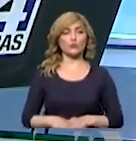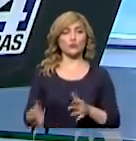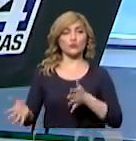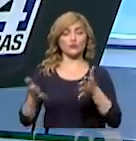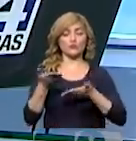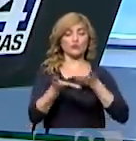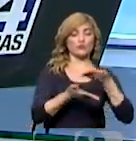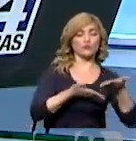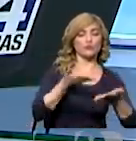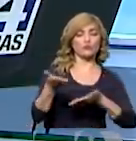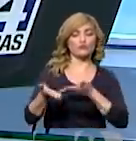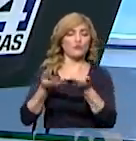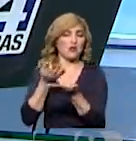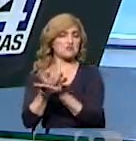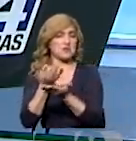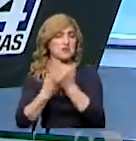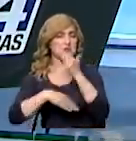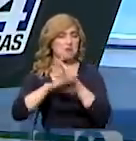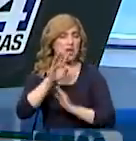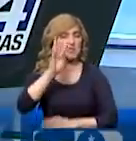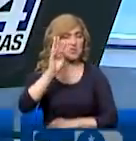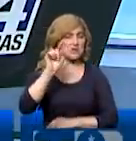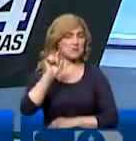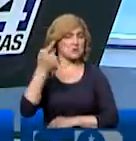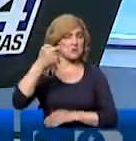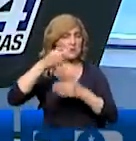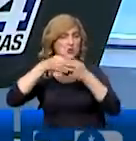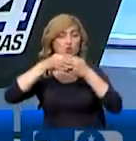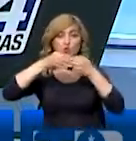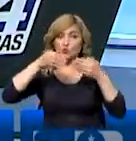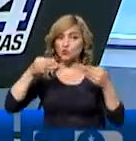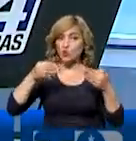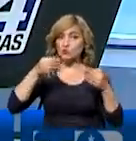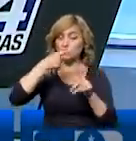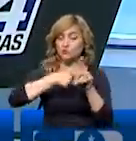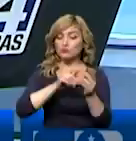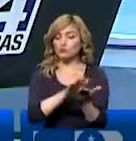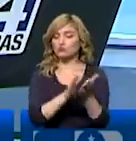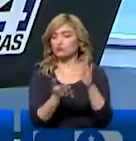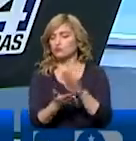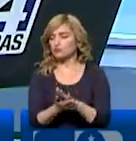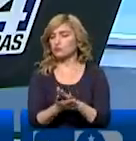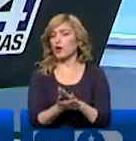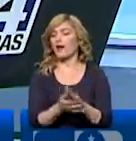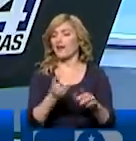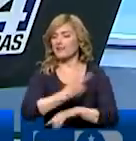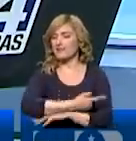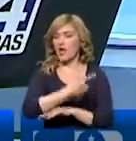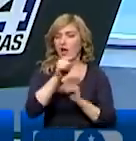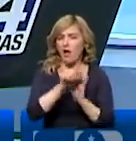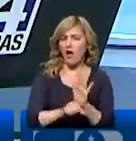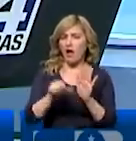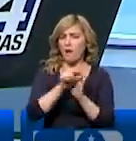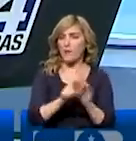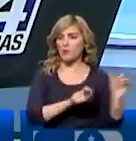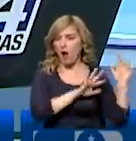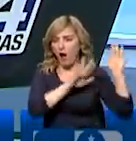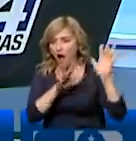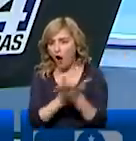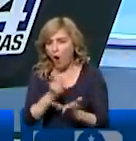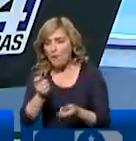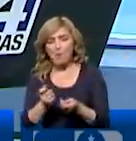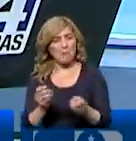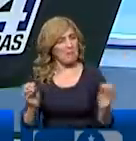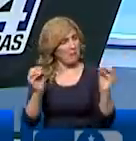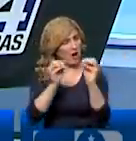El comercio habría facturado ventas por más de 6 mil millones de dólares durante noviembre. Los días de grandes descuentos atrajeron a más clientes, según los